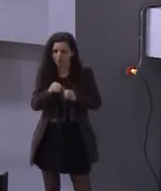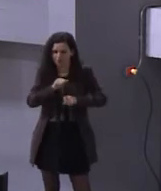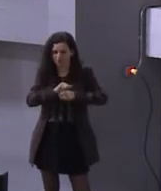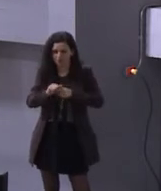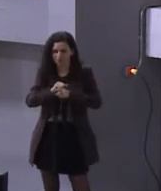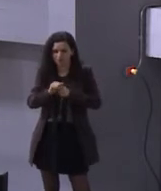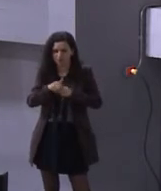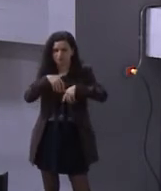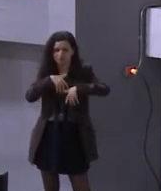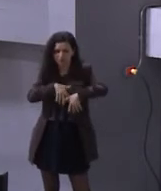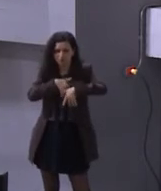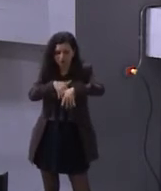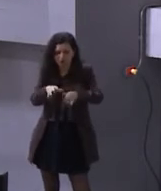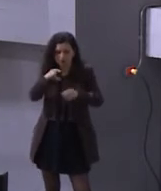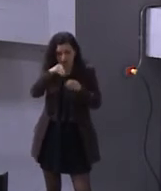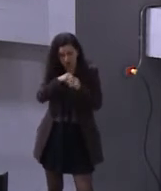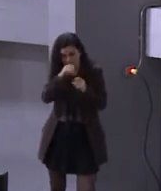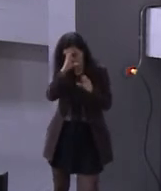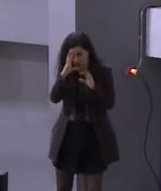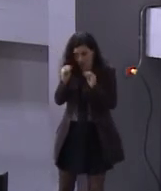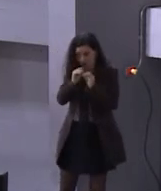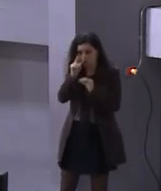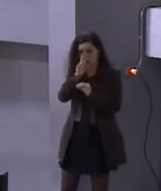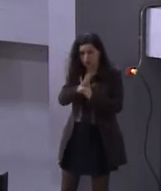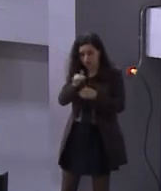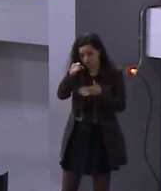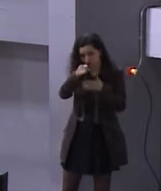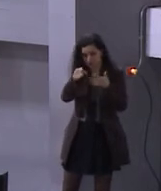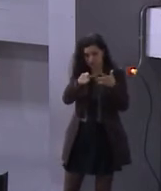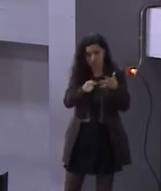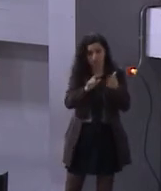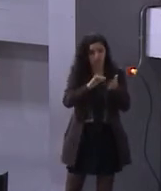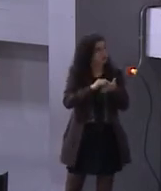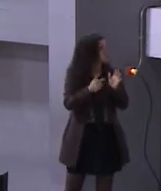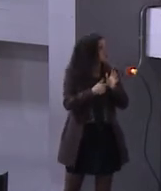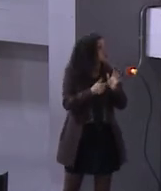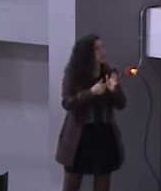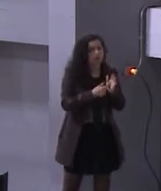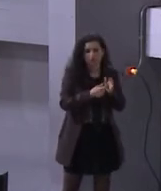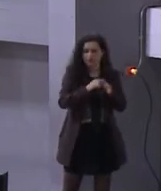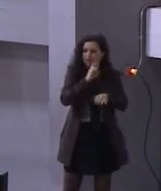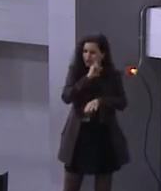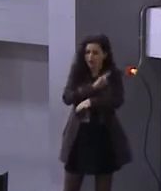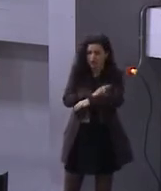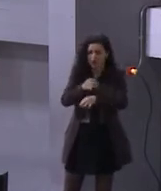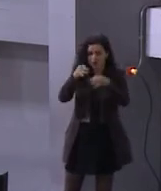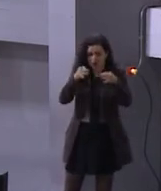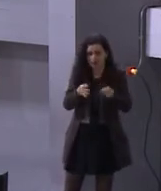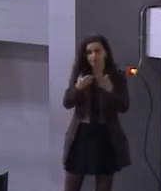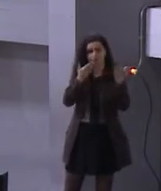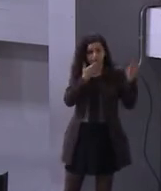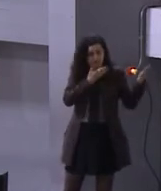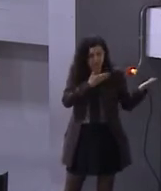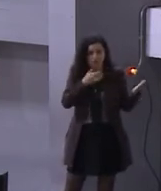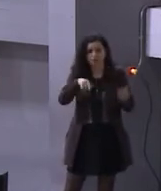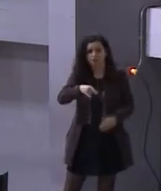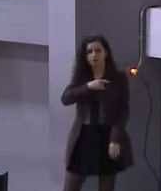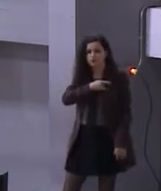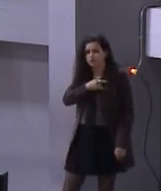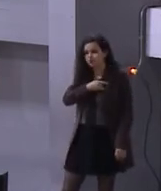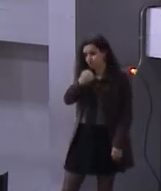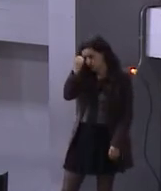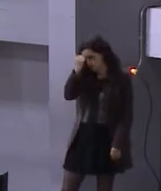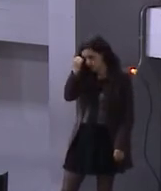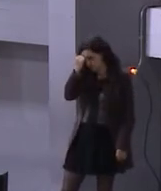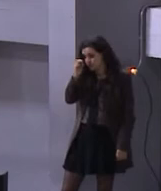están adjuntos al acuerdo nacional, que son las garantías. Frente a esto, pues en la Universidad Pedagógica Nacional las